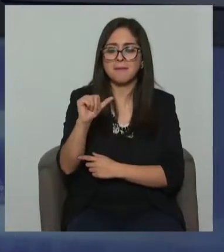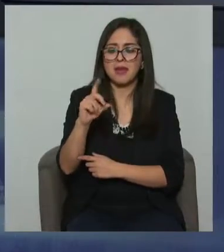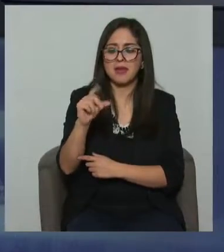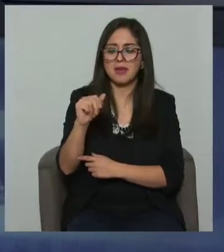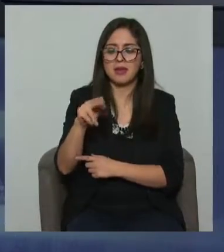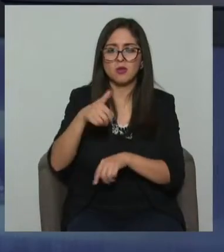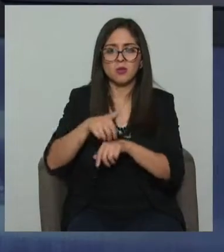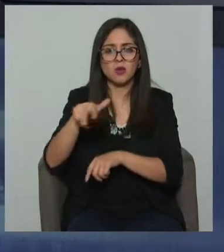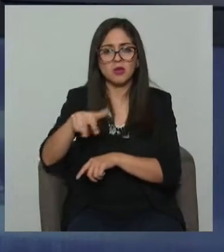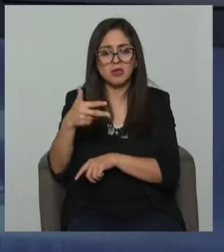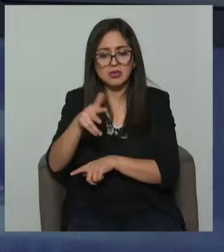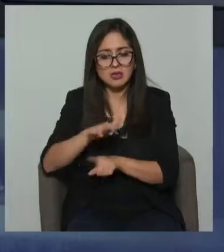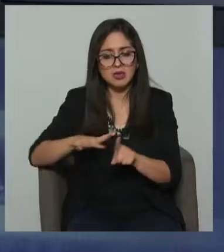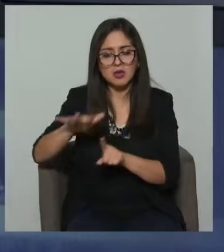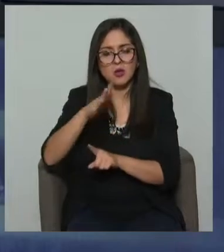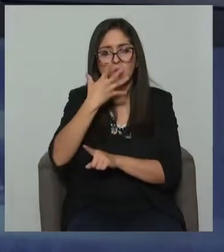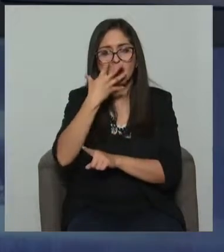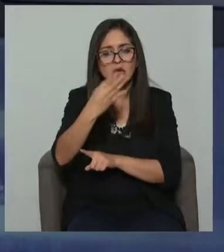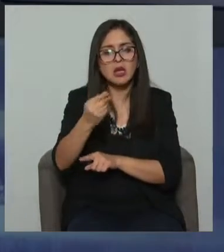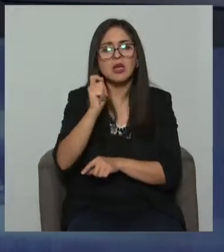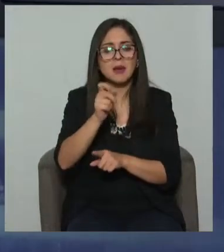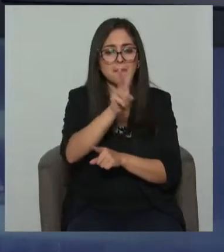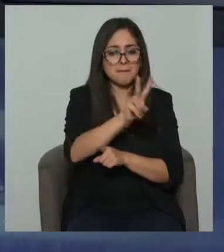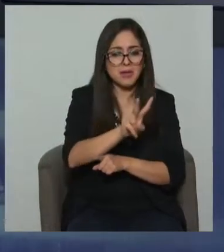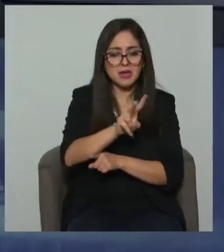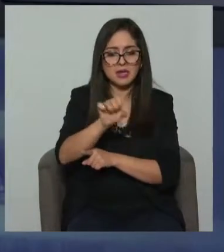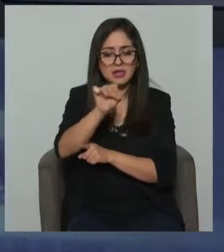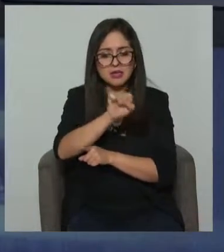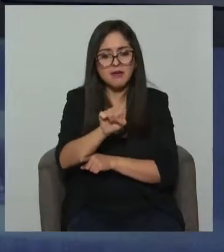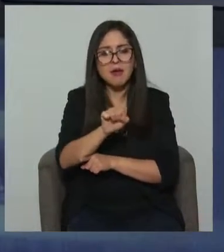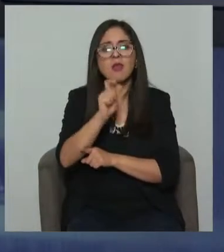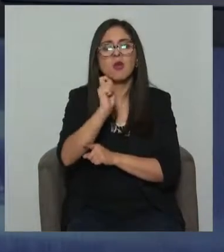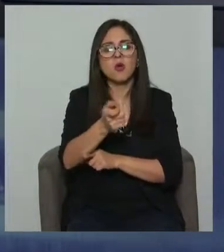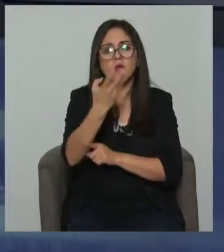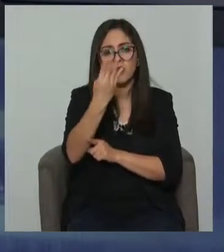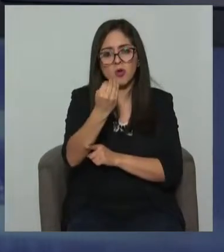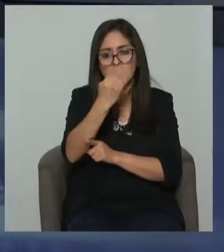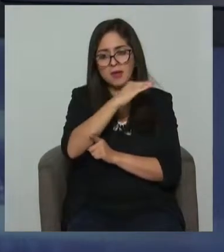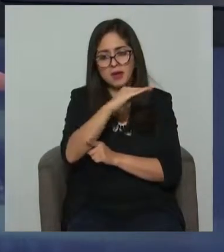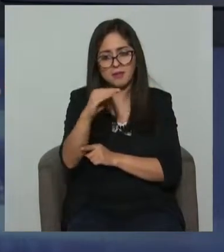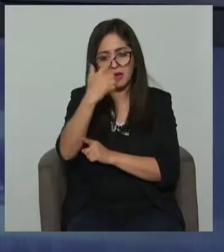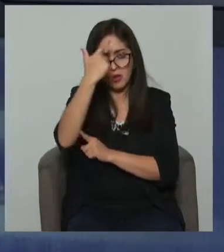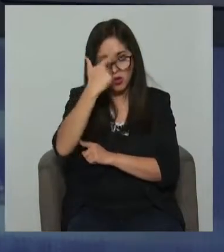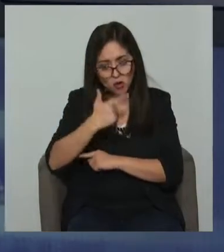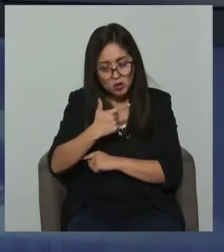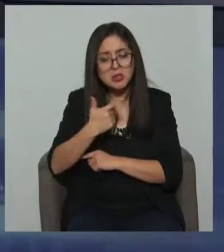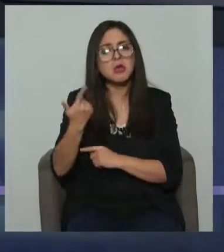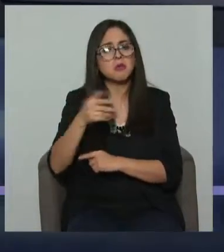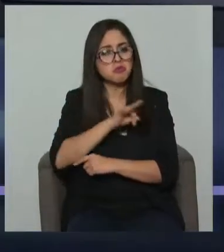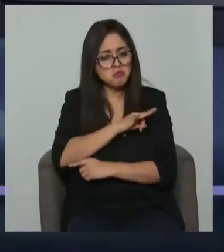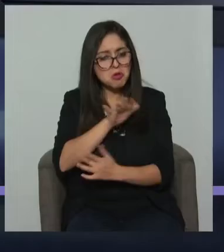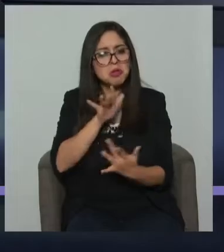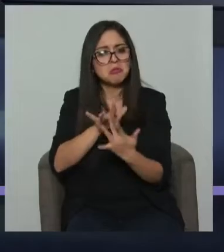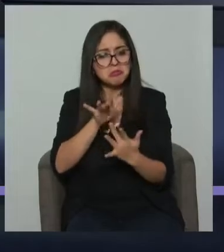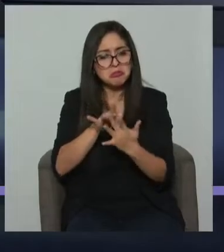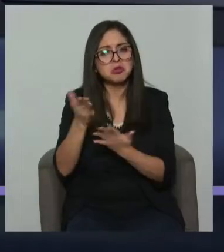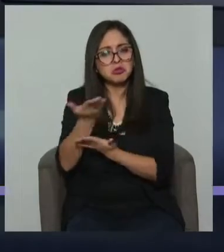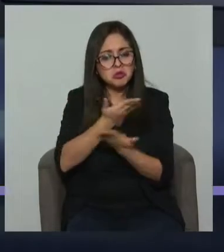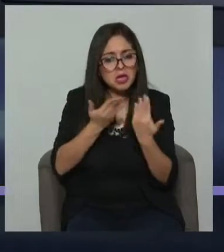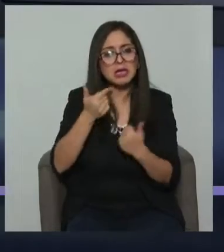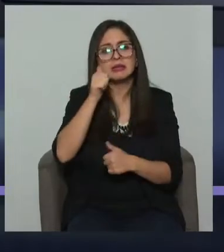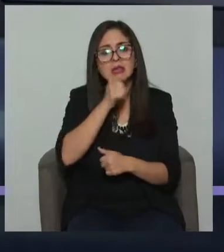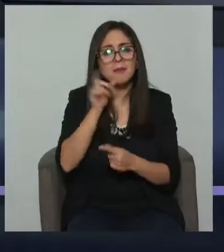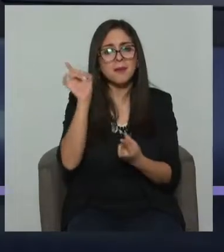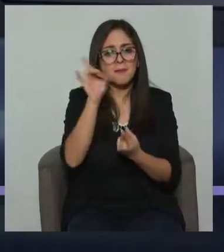13 en Coyoacán. Las funciones son viernes y sábado a las 21:30 horas. Que nos sigan en redes sociales porque tenemos